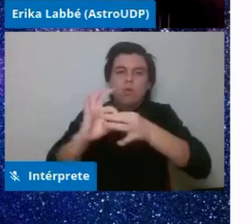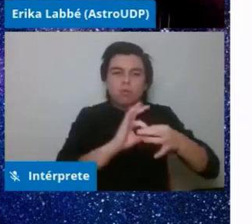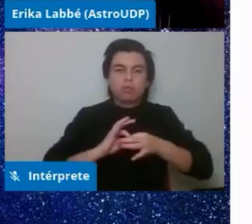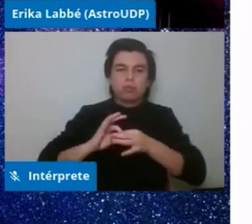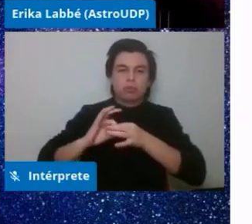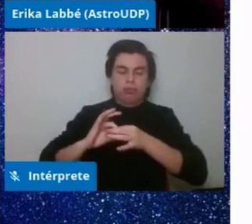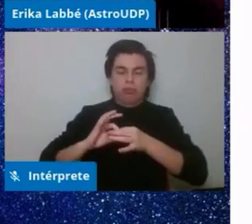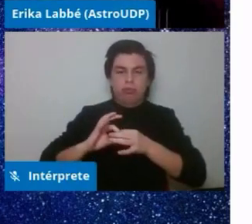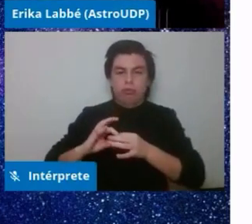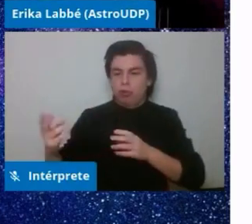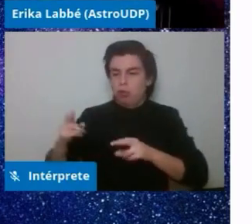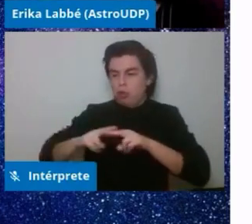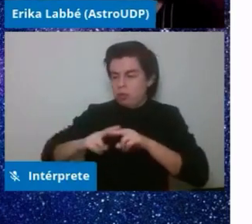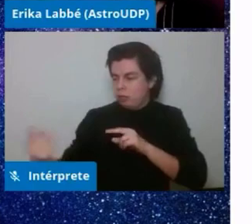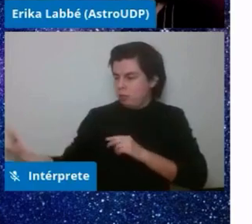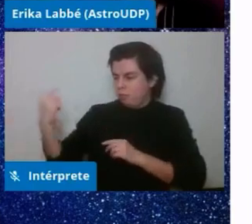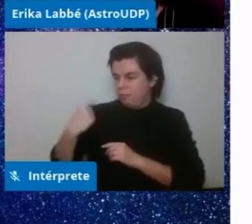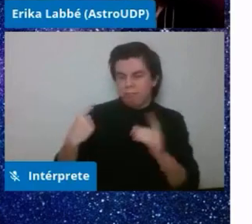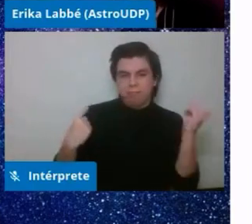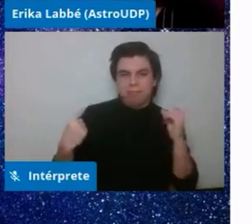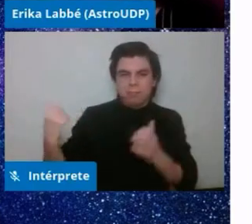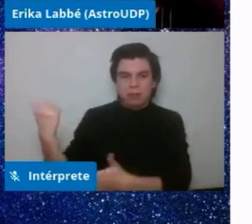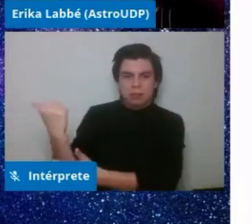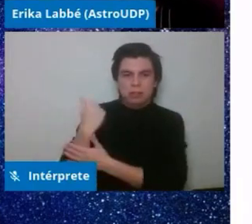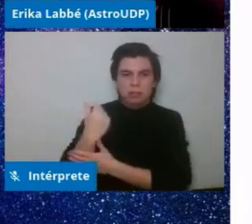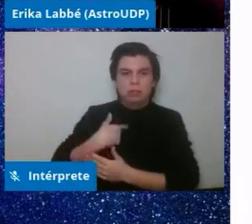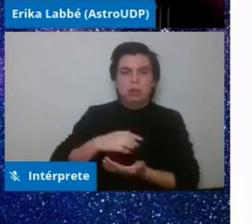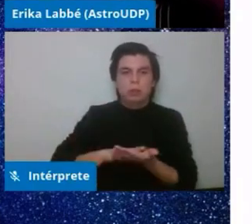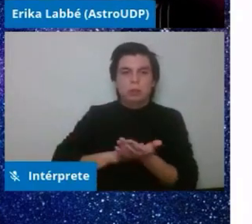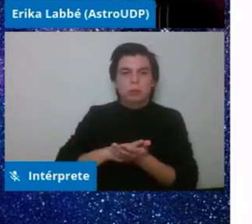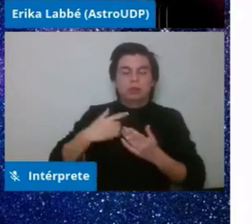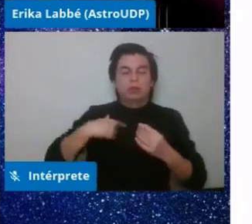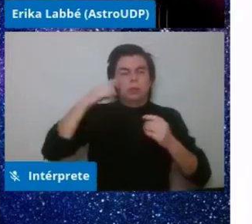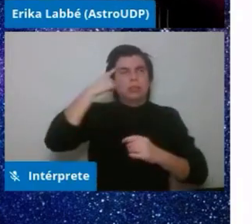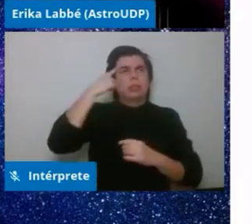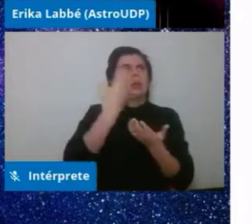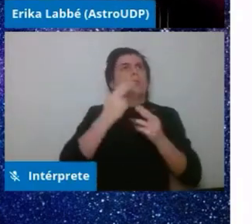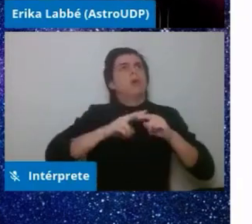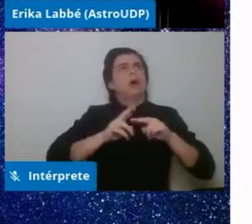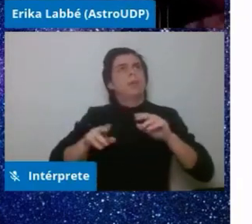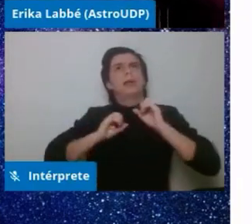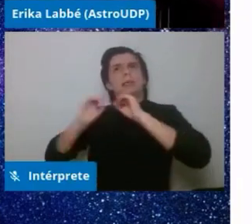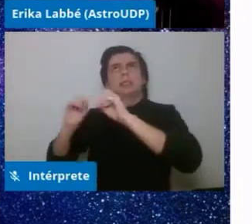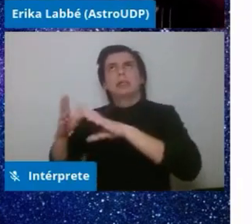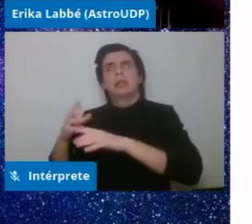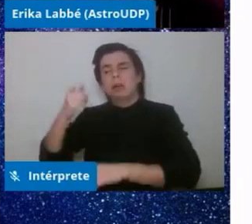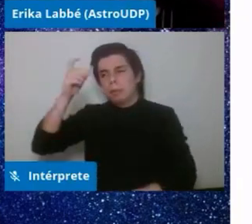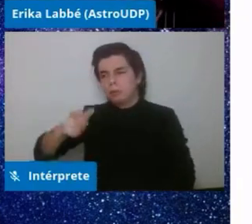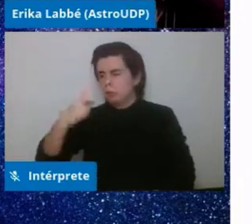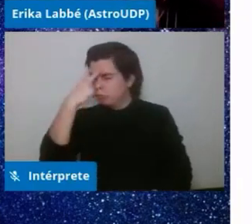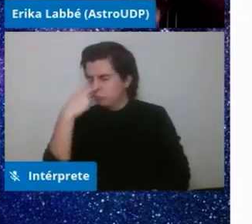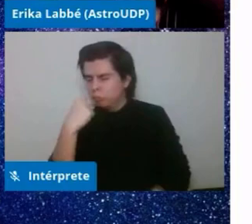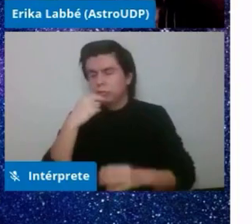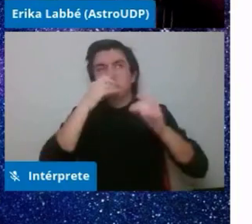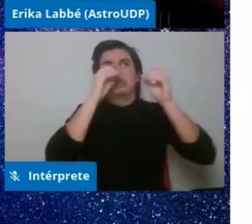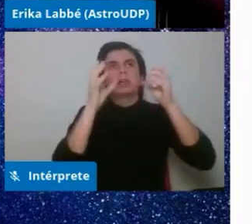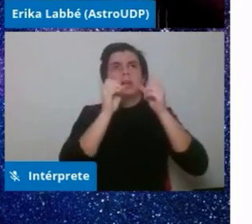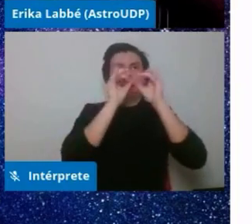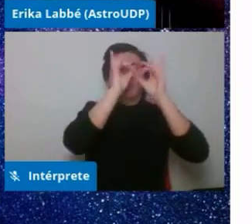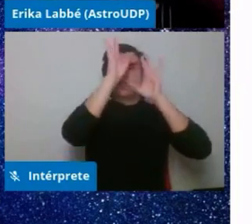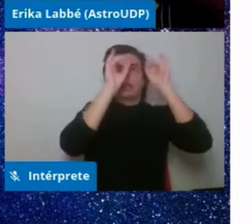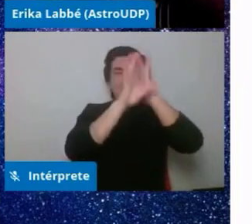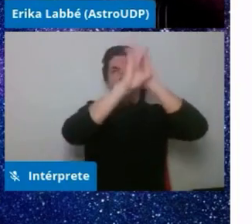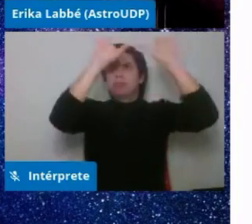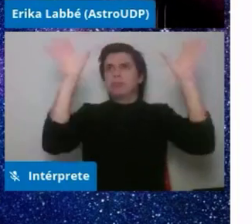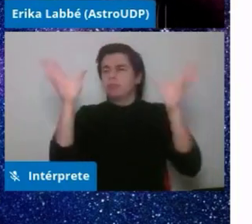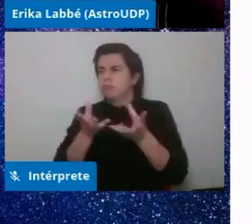formación de estrella planeta a alguien que no puede ver, sino que lo ideal es que realmente yo me siente con alguien que no puede ver y entre los